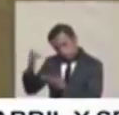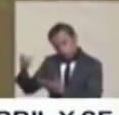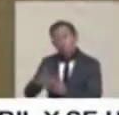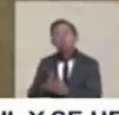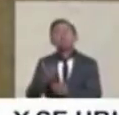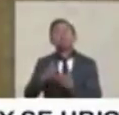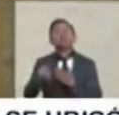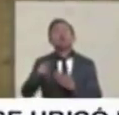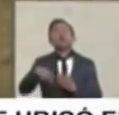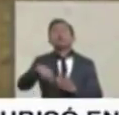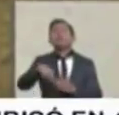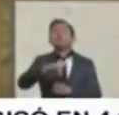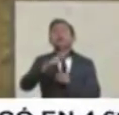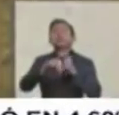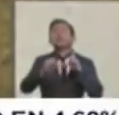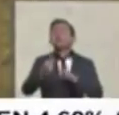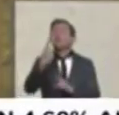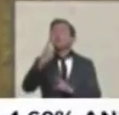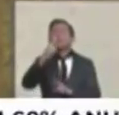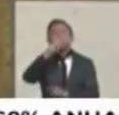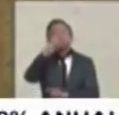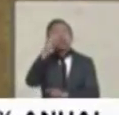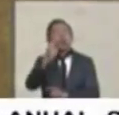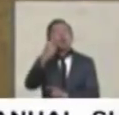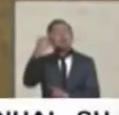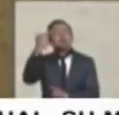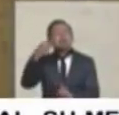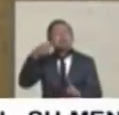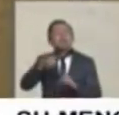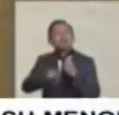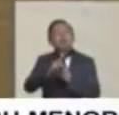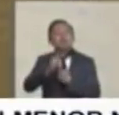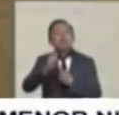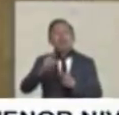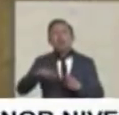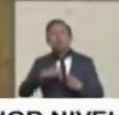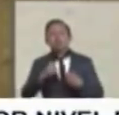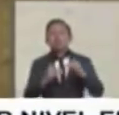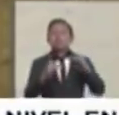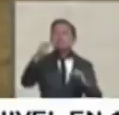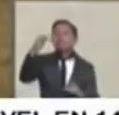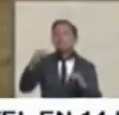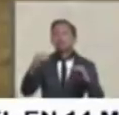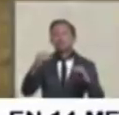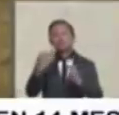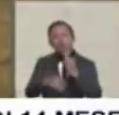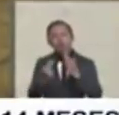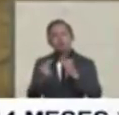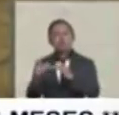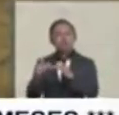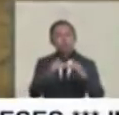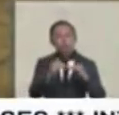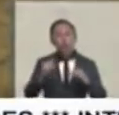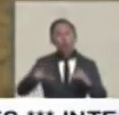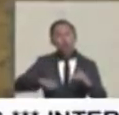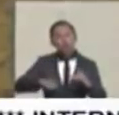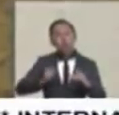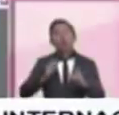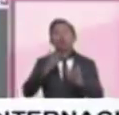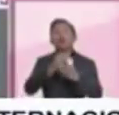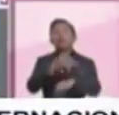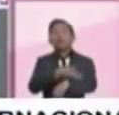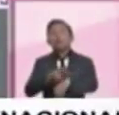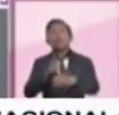este tipo, que ciertamente le dio color. Yo estoy seguro que tú y muchos periodistas, ¡wow, el Bronco! Porque les da la